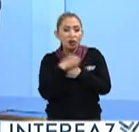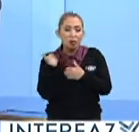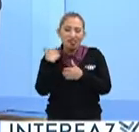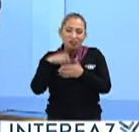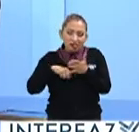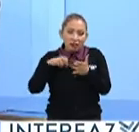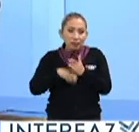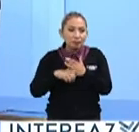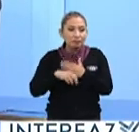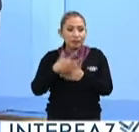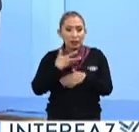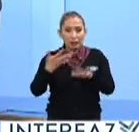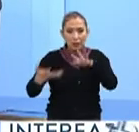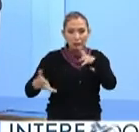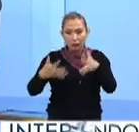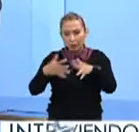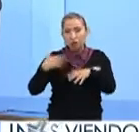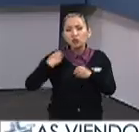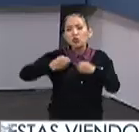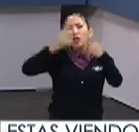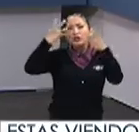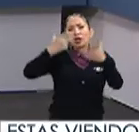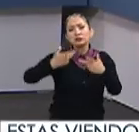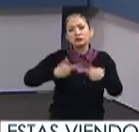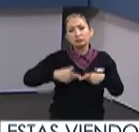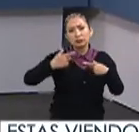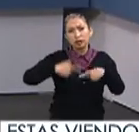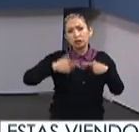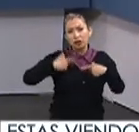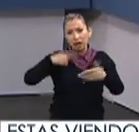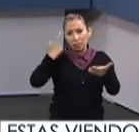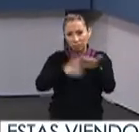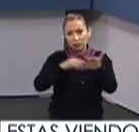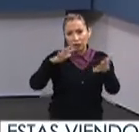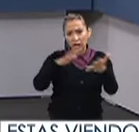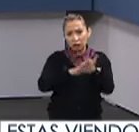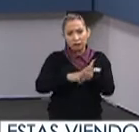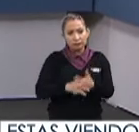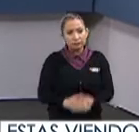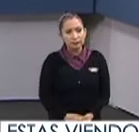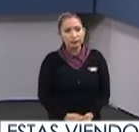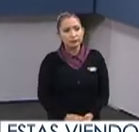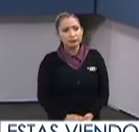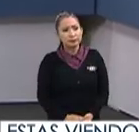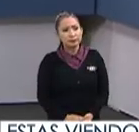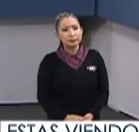reinsertar. ¿Tienes más o menos la estadística de cuántos presidiarios hay allá en estos países?